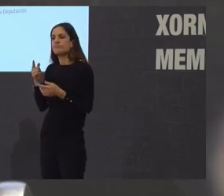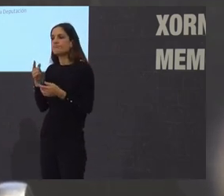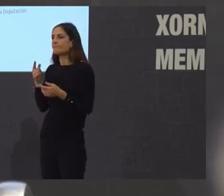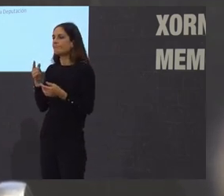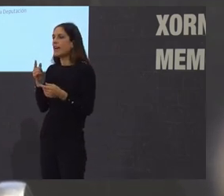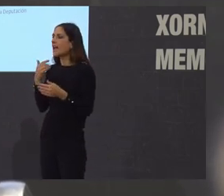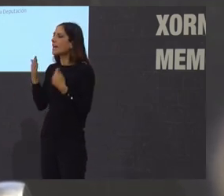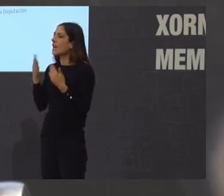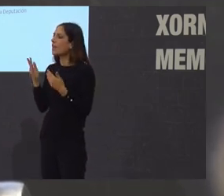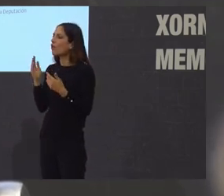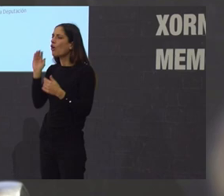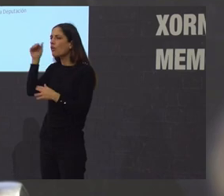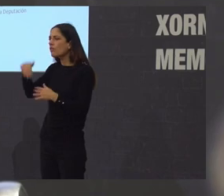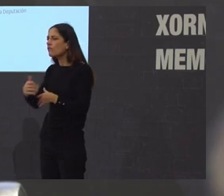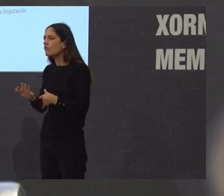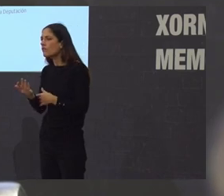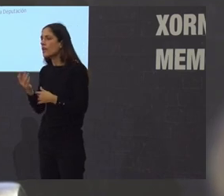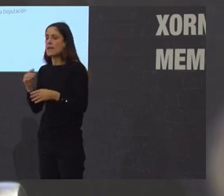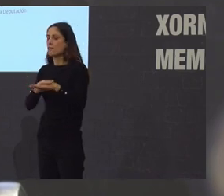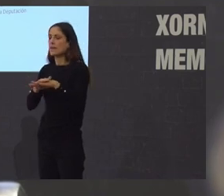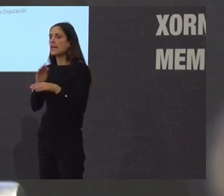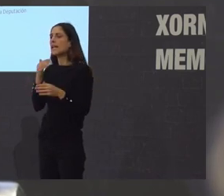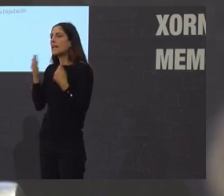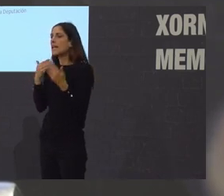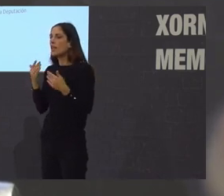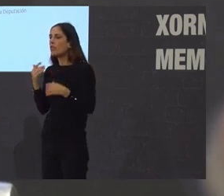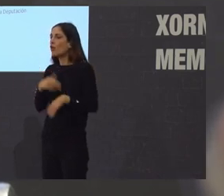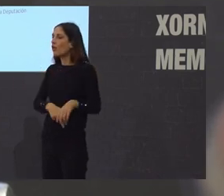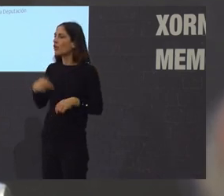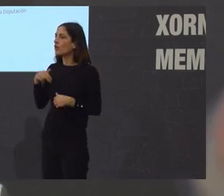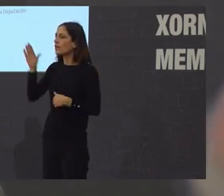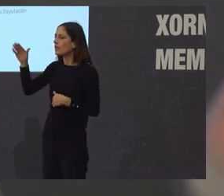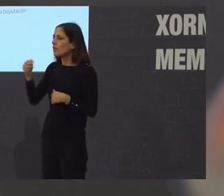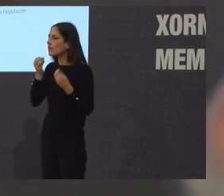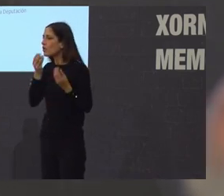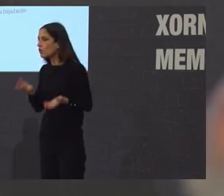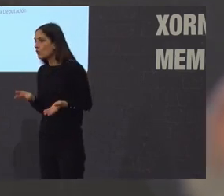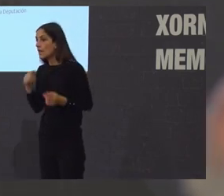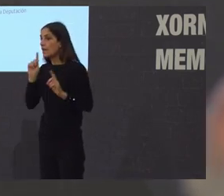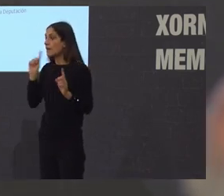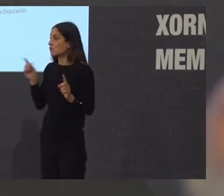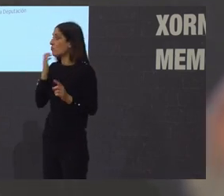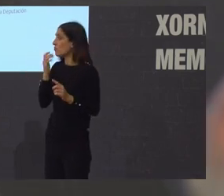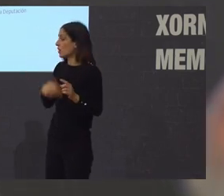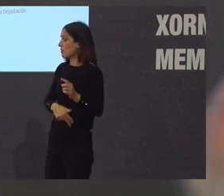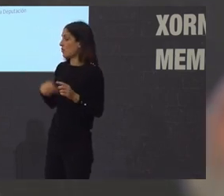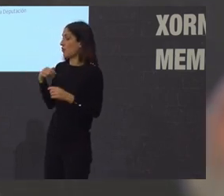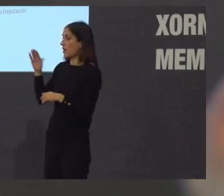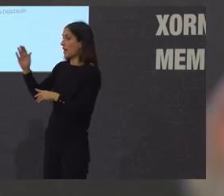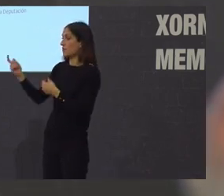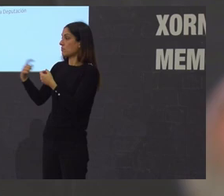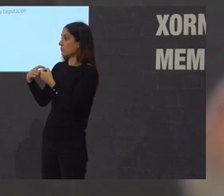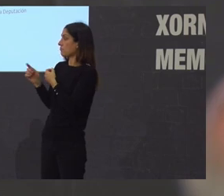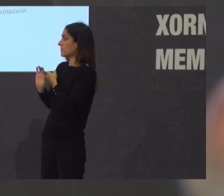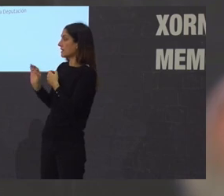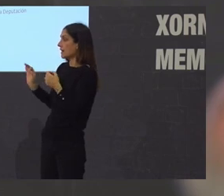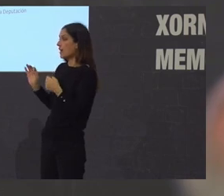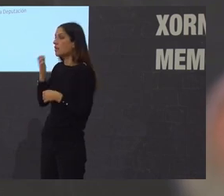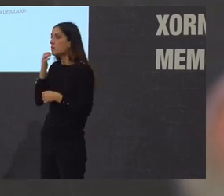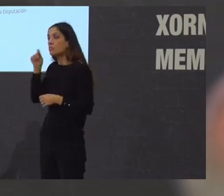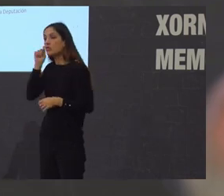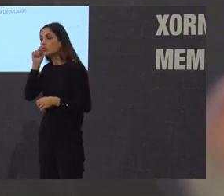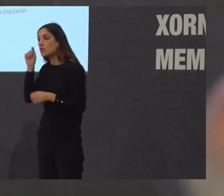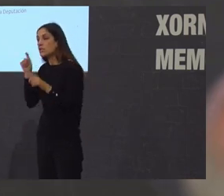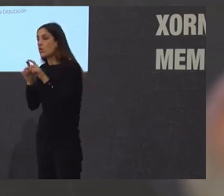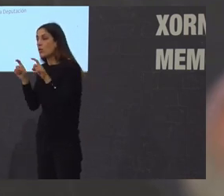Mansans, por ejemplo, es si no conseguías un certificado de actitudes políticas que te dijera que eres afecto al régimen, no podías abrir una agencia de turismo, por ejemplo, una agencia